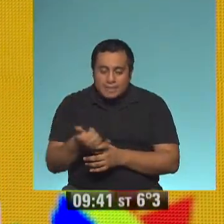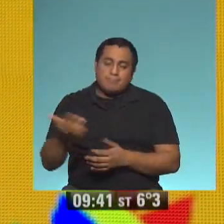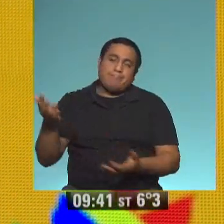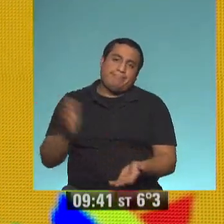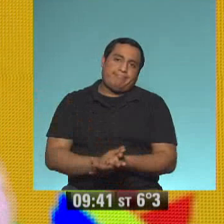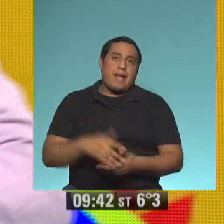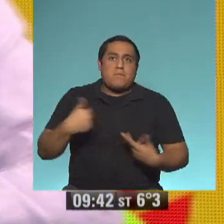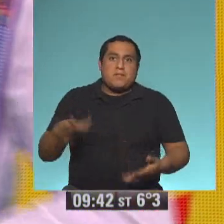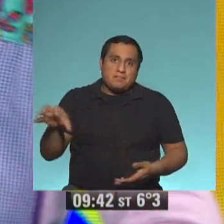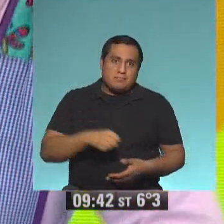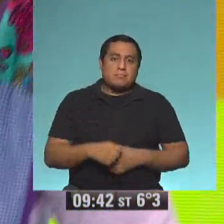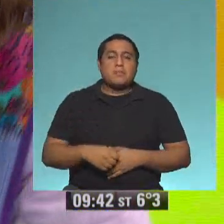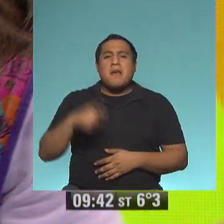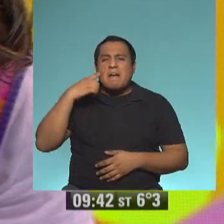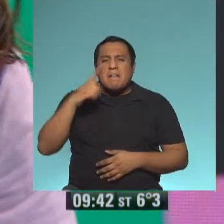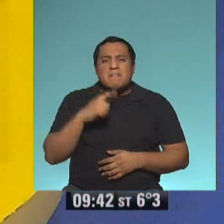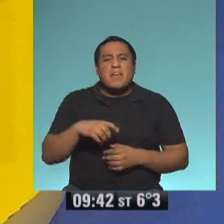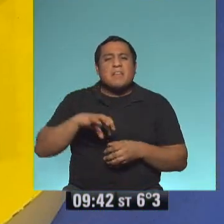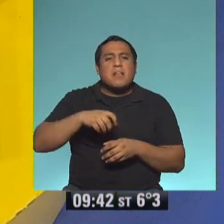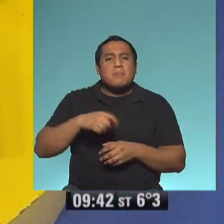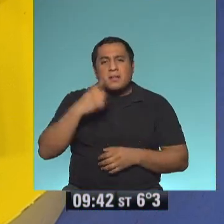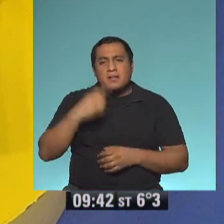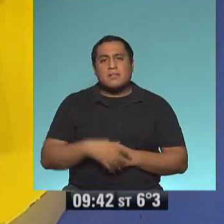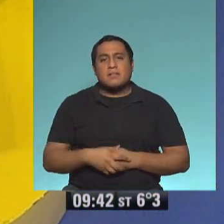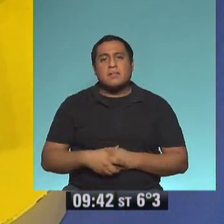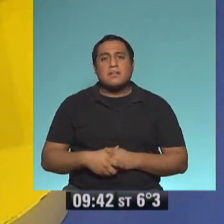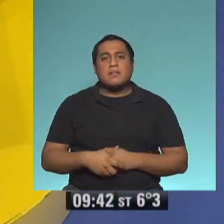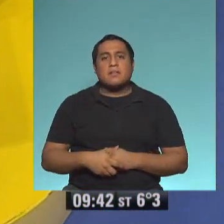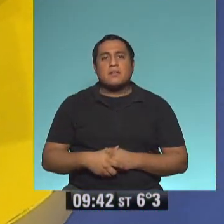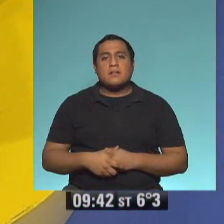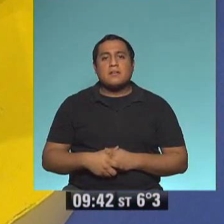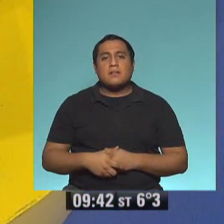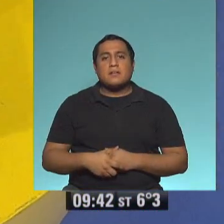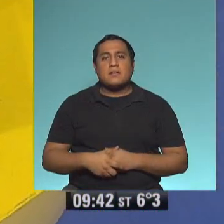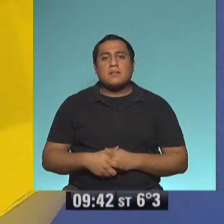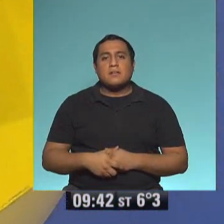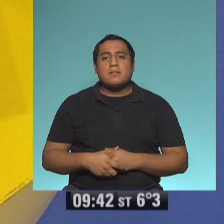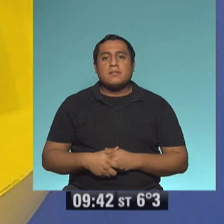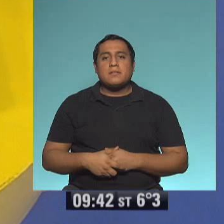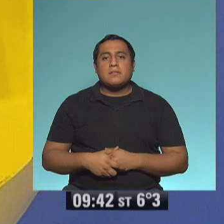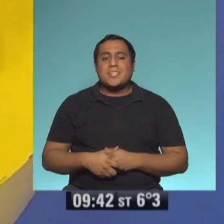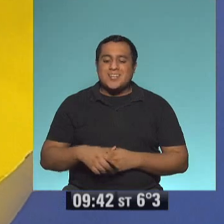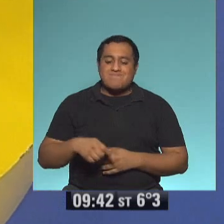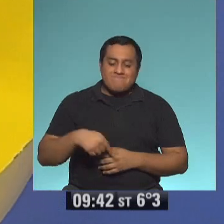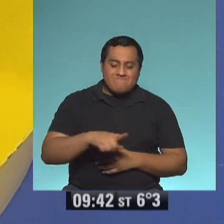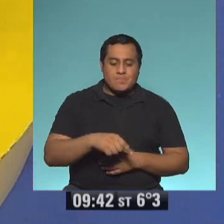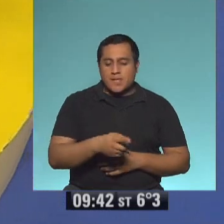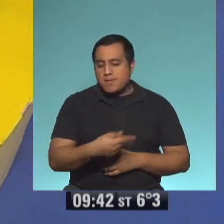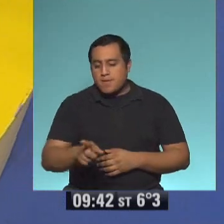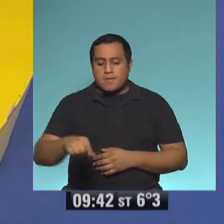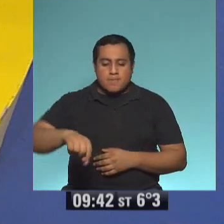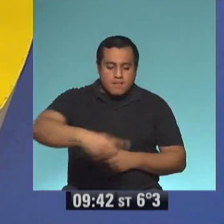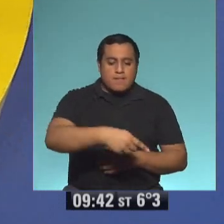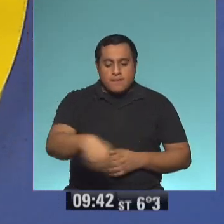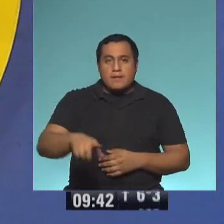¿Y la tapita? Con tapita, ¿vos decís? Con tapita. A ver, tapita, tapón. Ahí está. Me parece que hay que ayudarla. Hay que ayudarla. A ver, si la